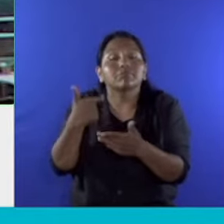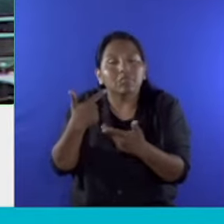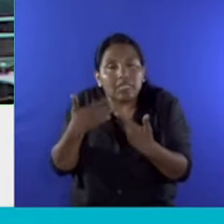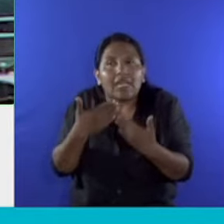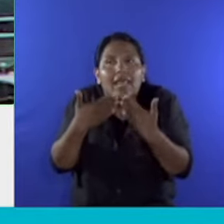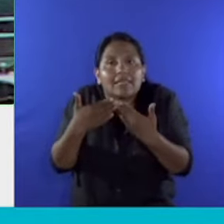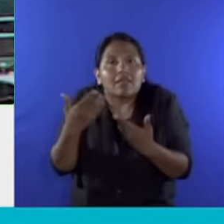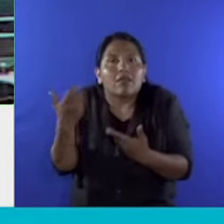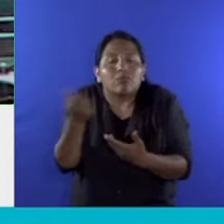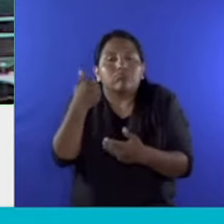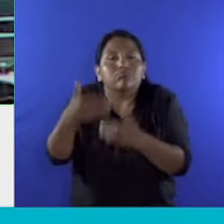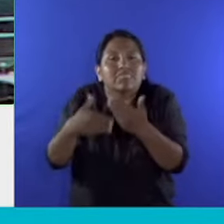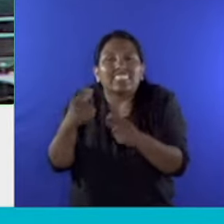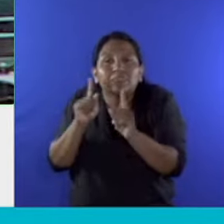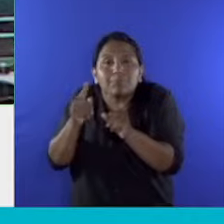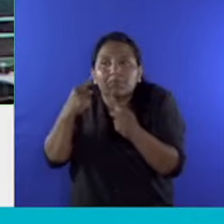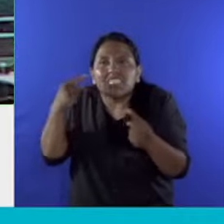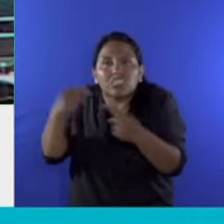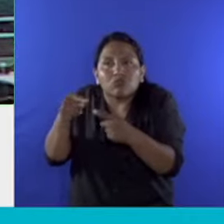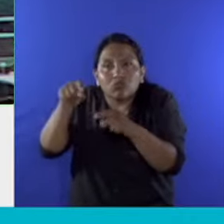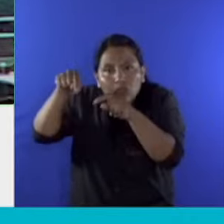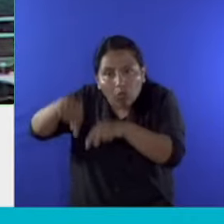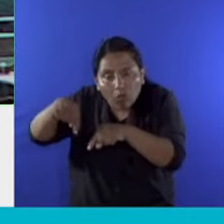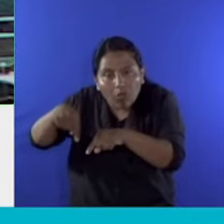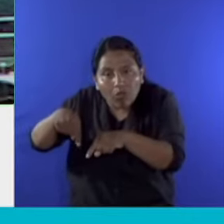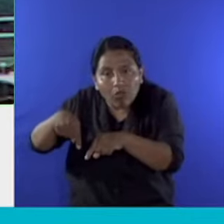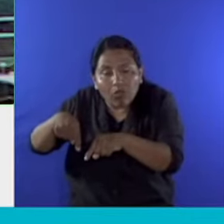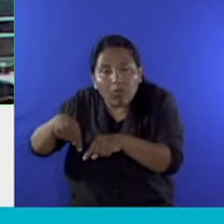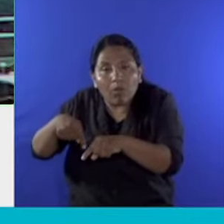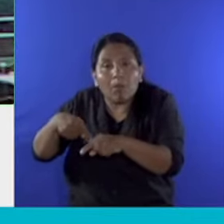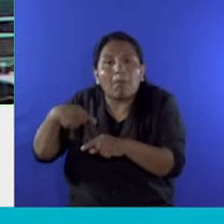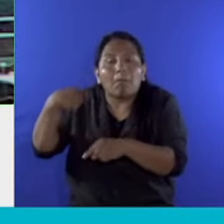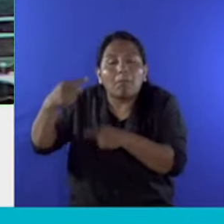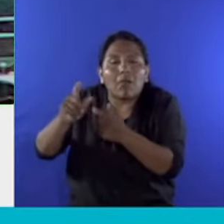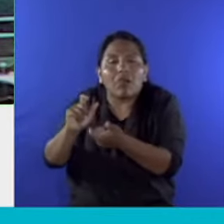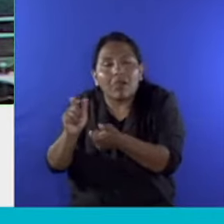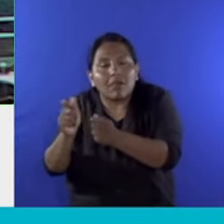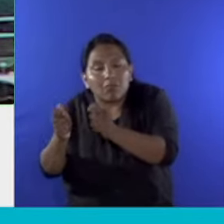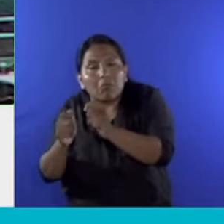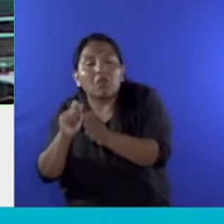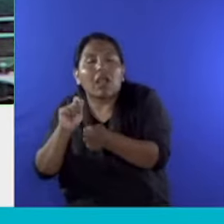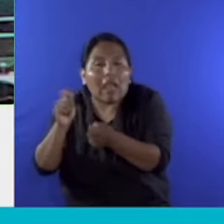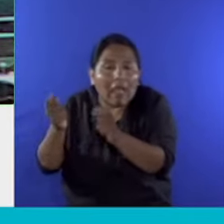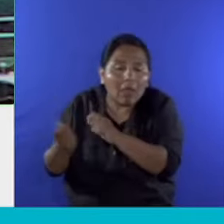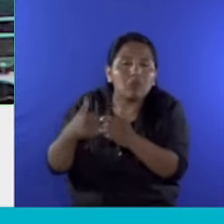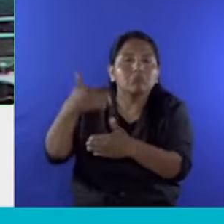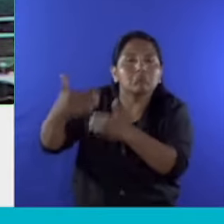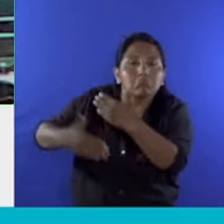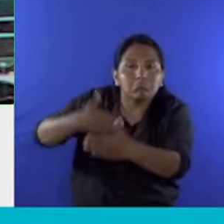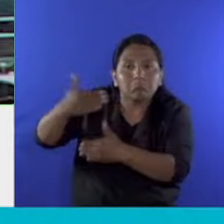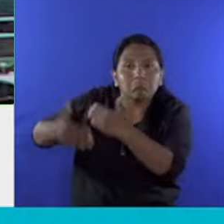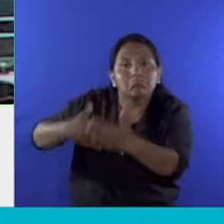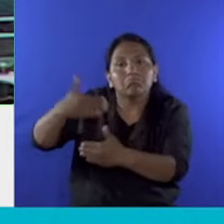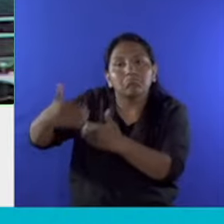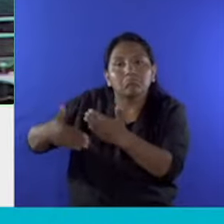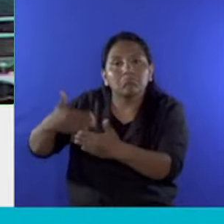oportunidad, y hoy esa institución ha tenido sucesivas modificaciones, sucesivo crecimiento,